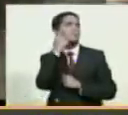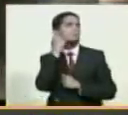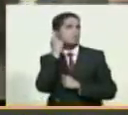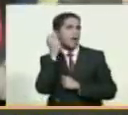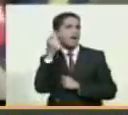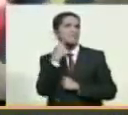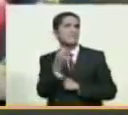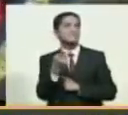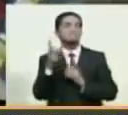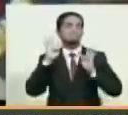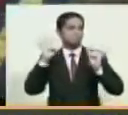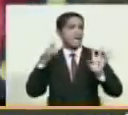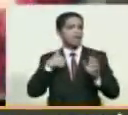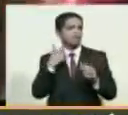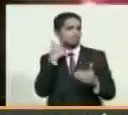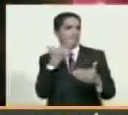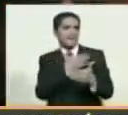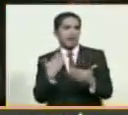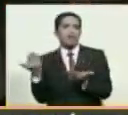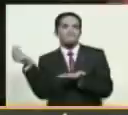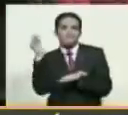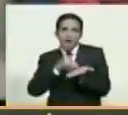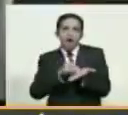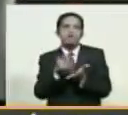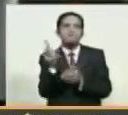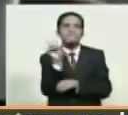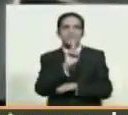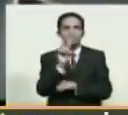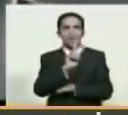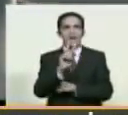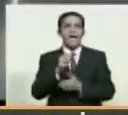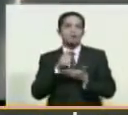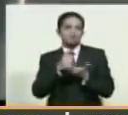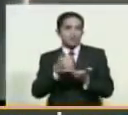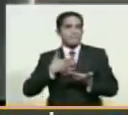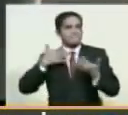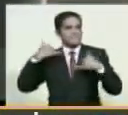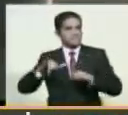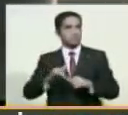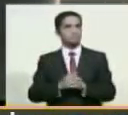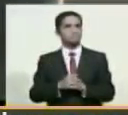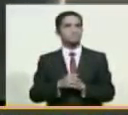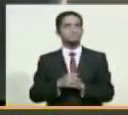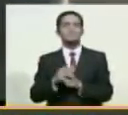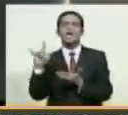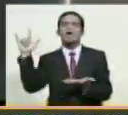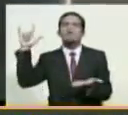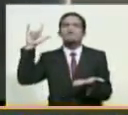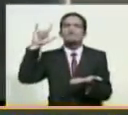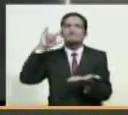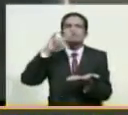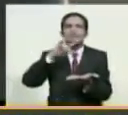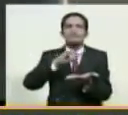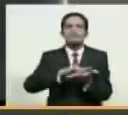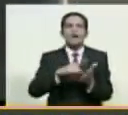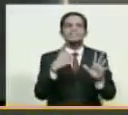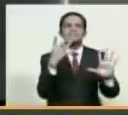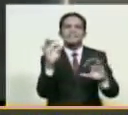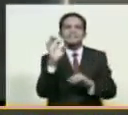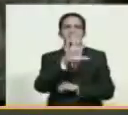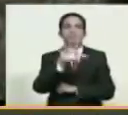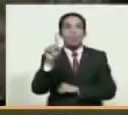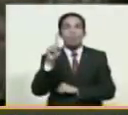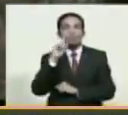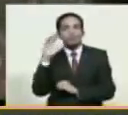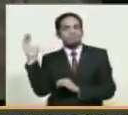de ir a trabajar y a sacar el país adelante y a mis hijos adelante. El vuelo 6051 retornó cargado de